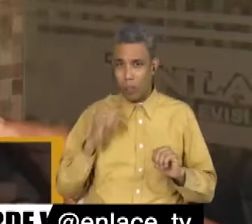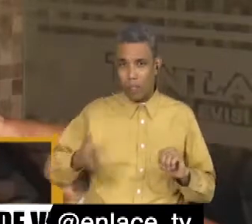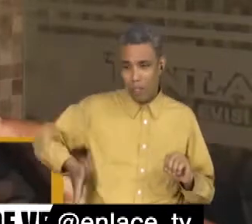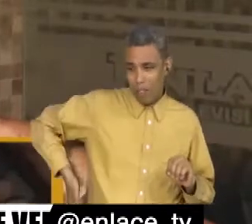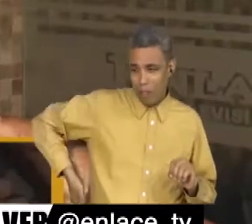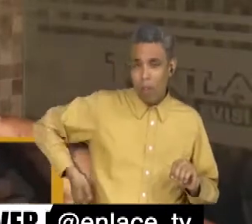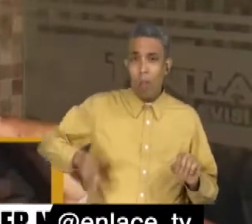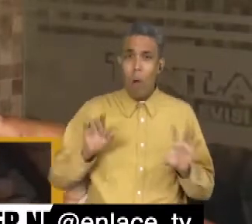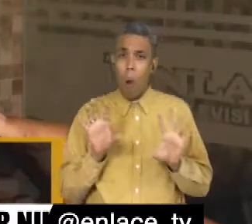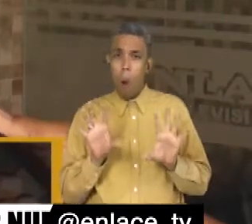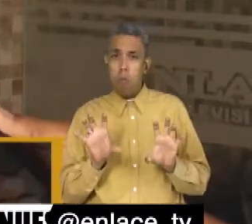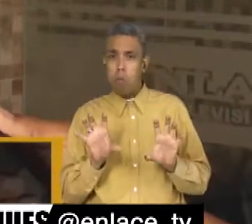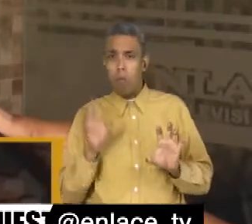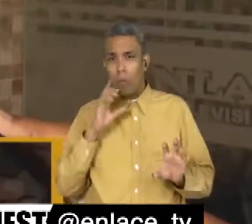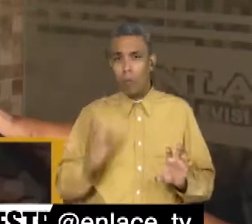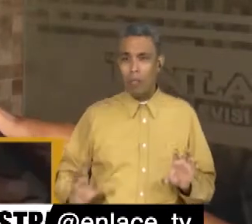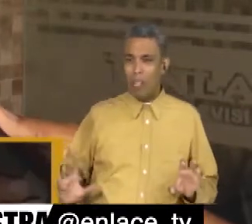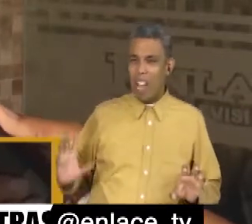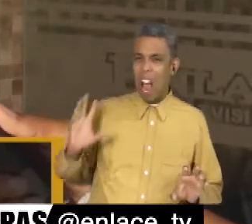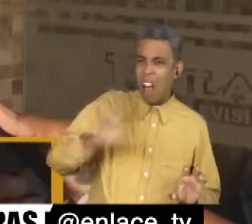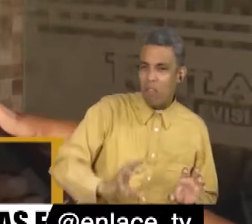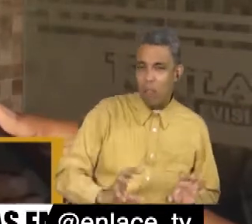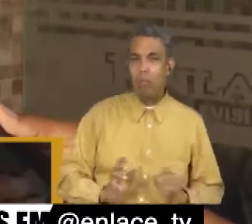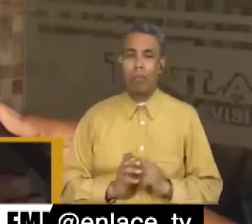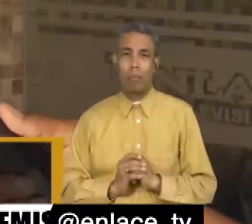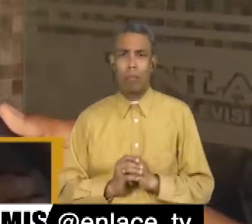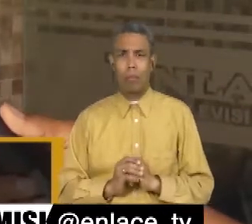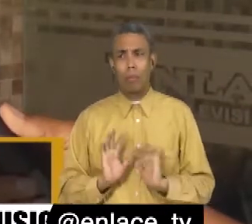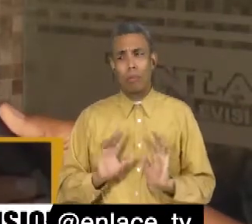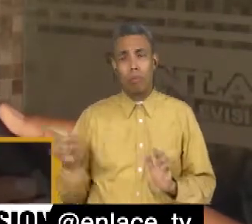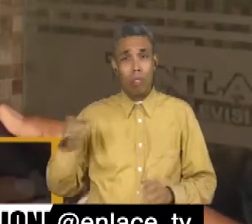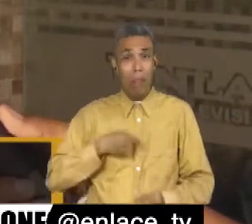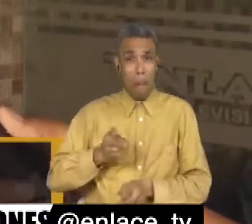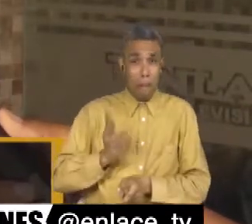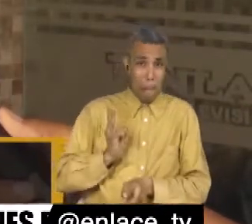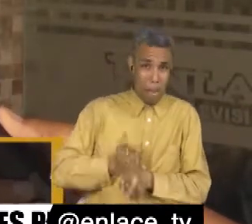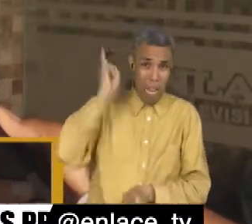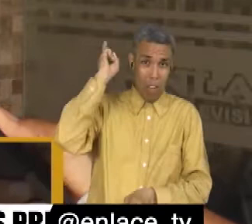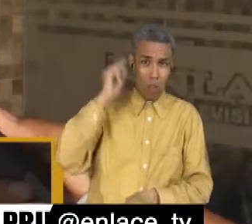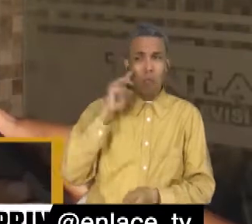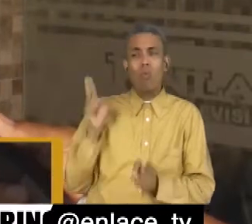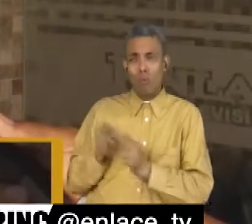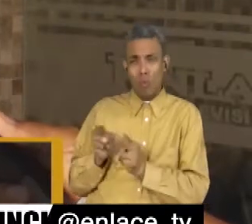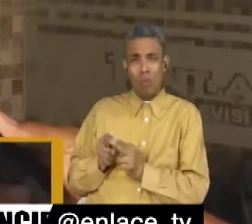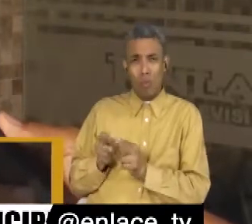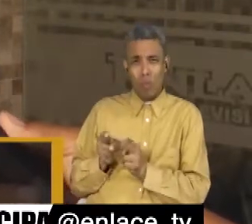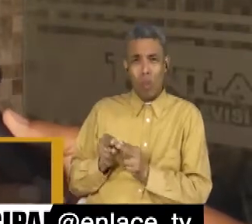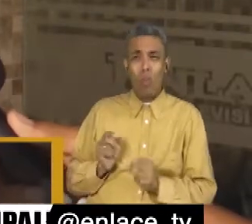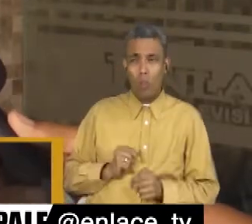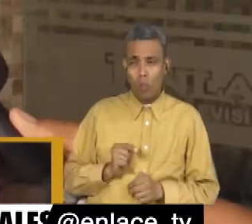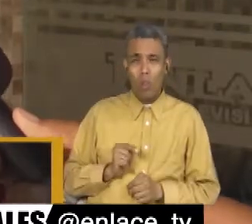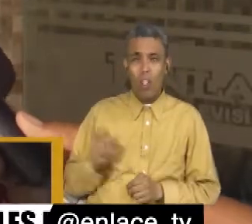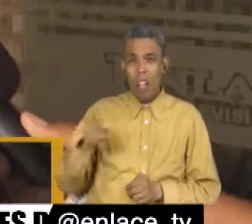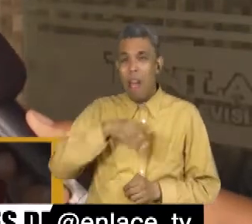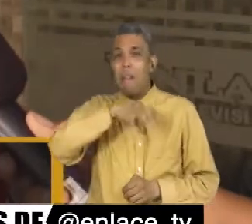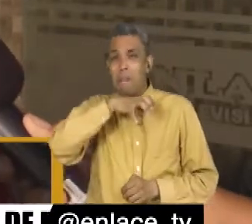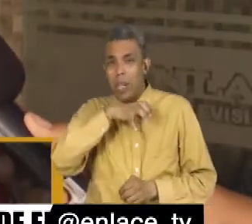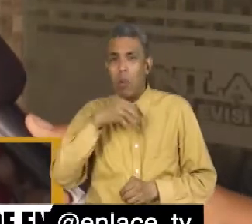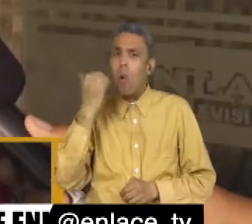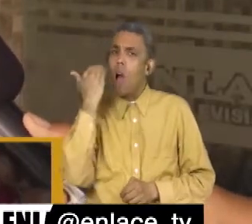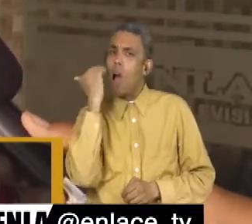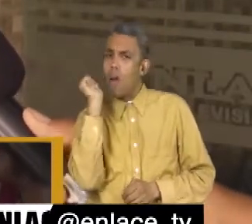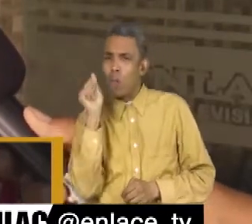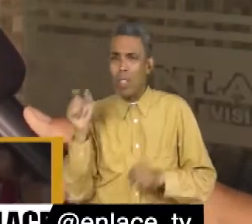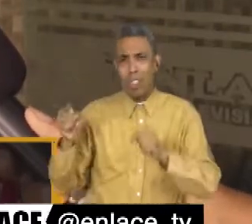lo sacan al garaje sin bozal y es un peligro para las personas que van pasando. No es